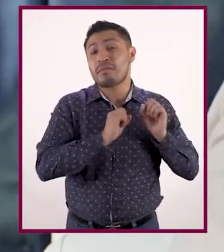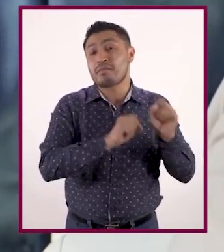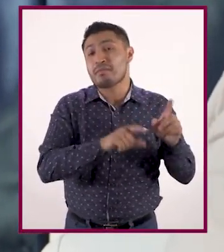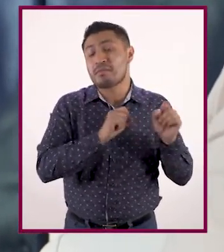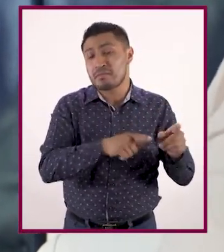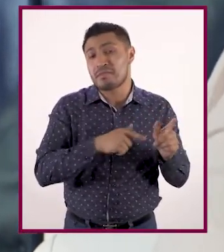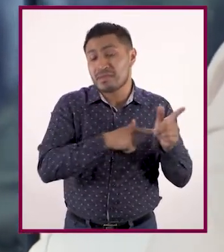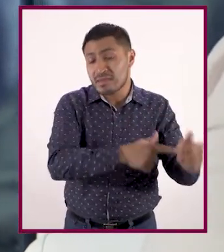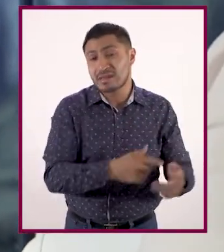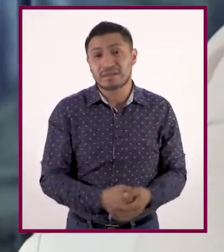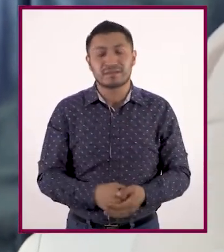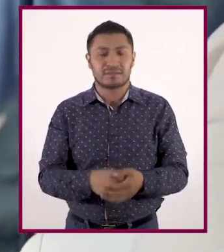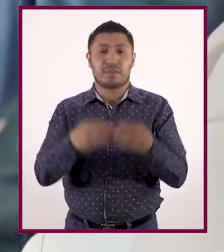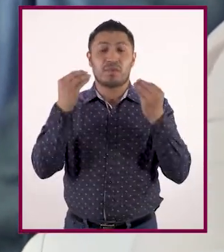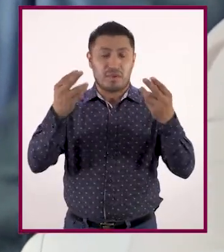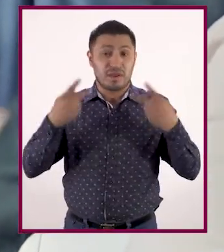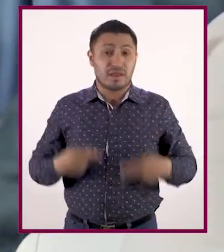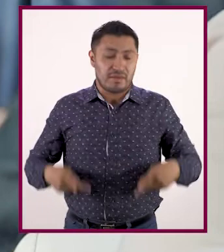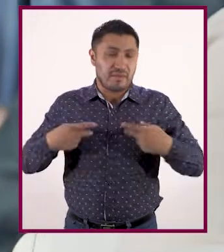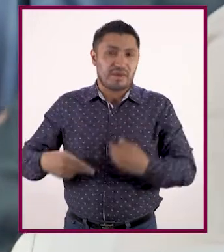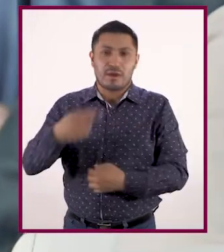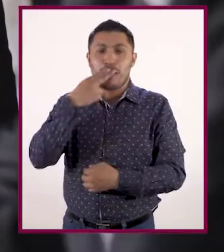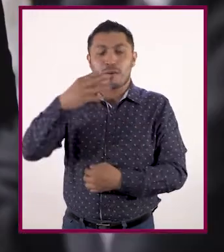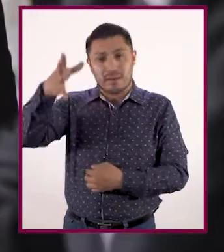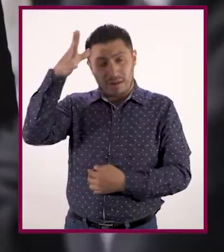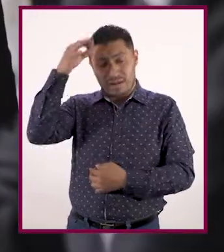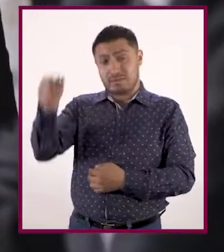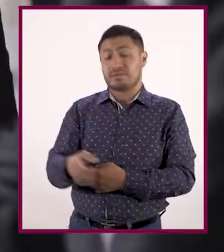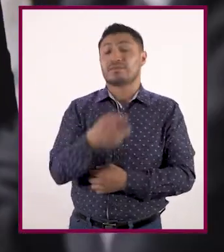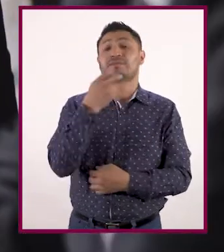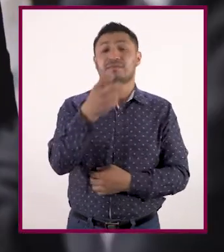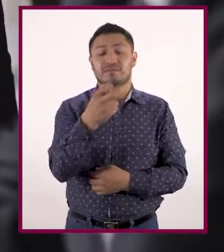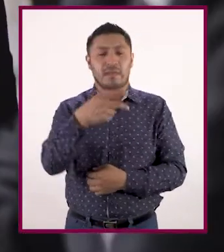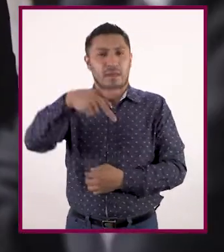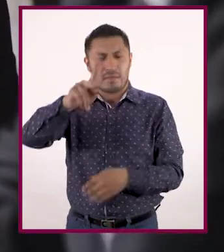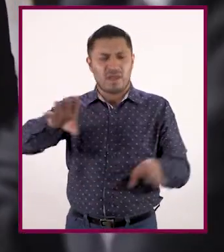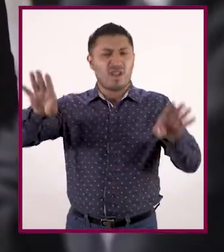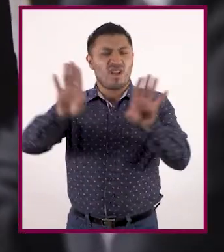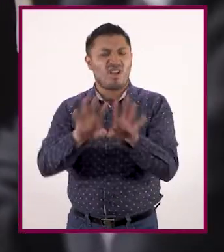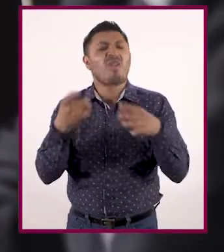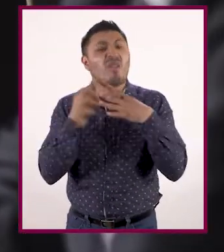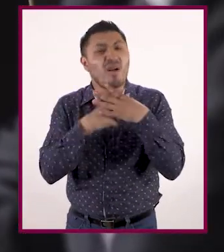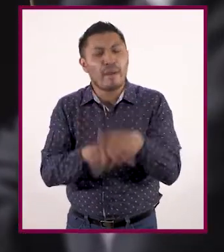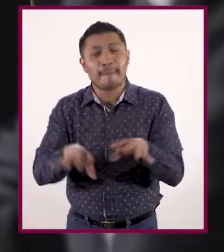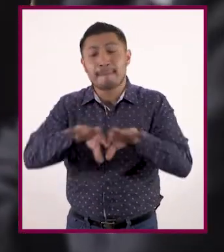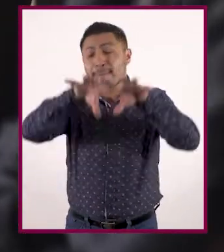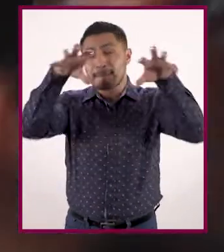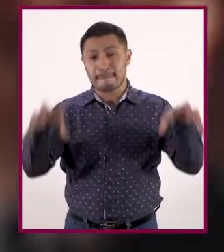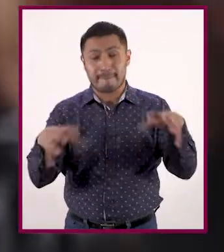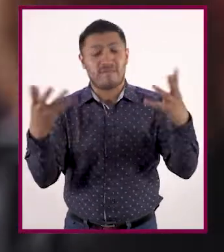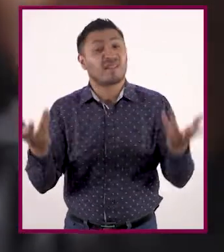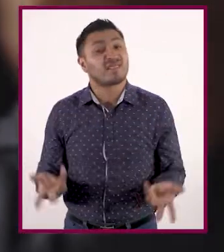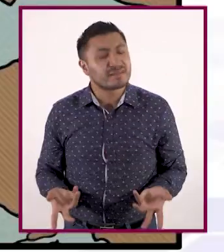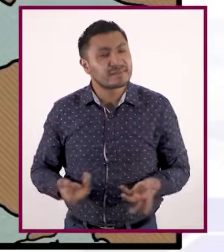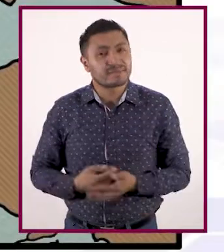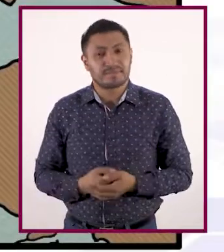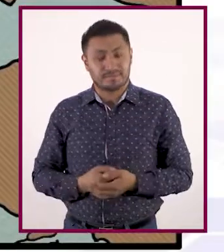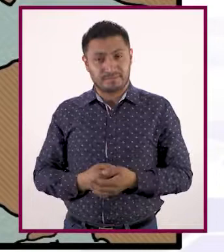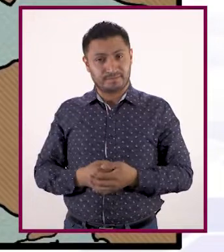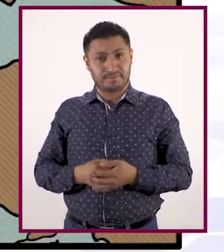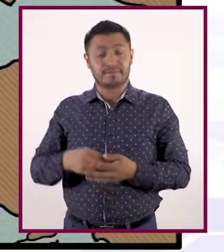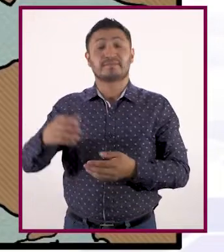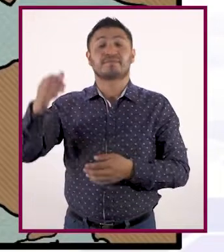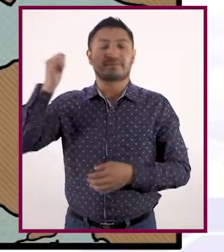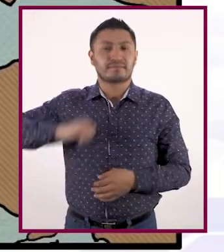utilizan estas definiciones para demostrarse entre ellos pero de dónde surge esta división del espectro político en la